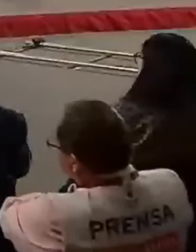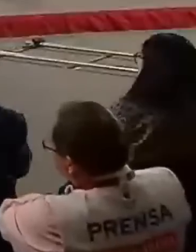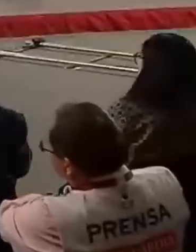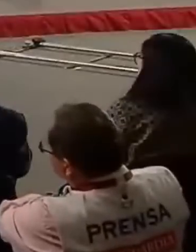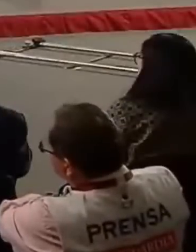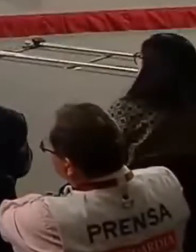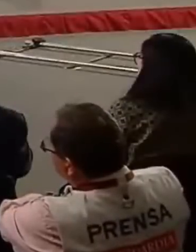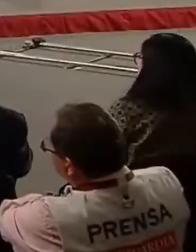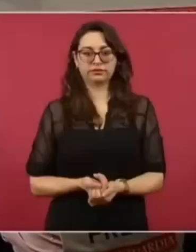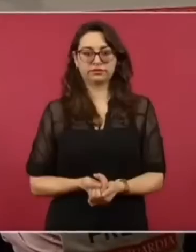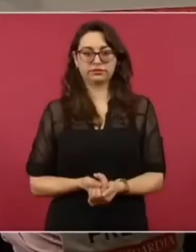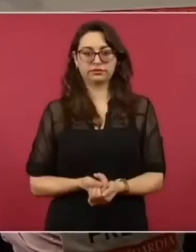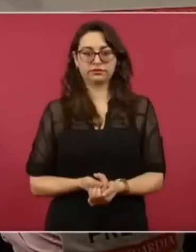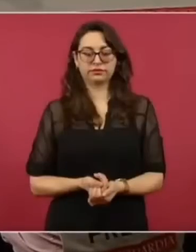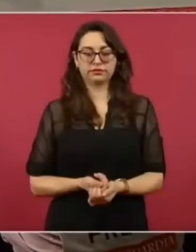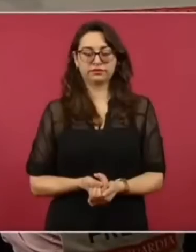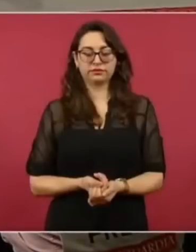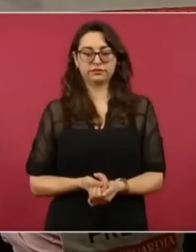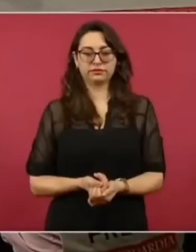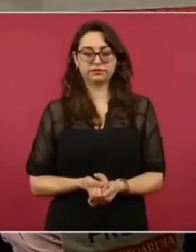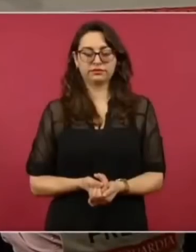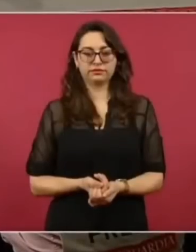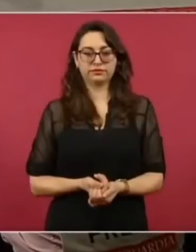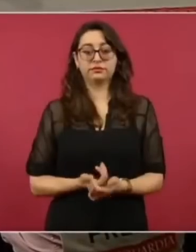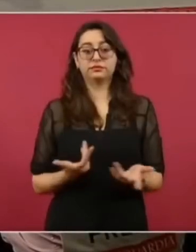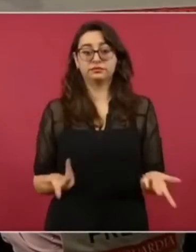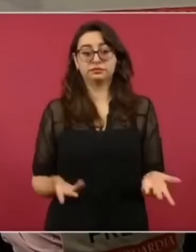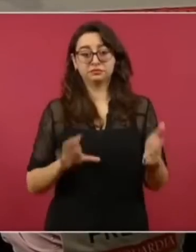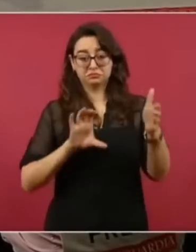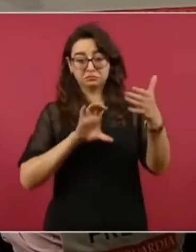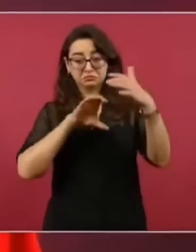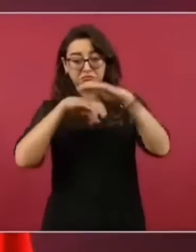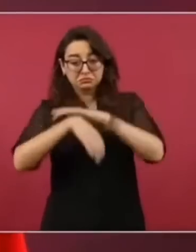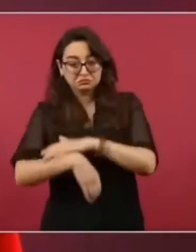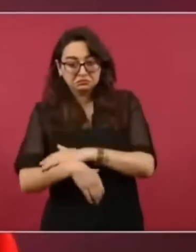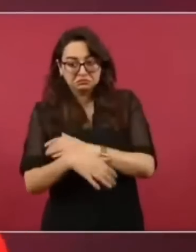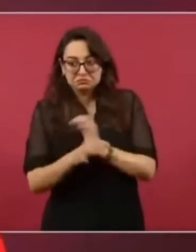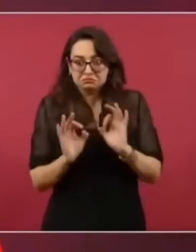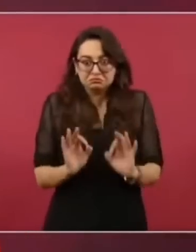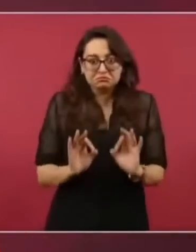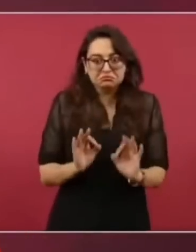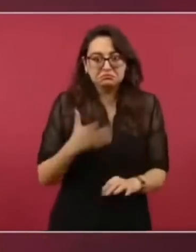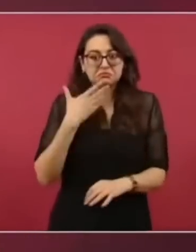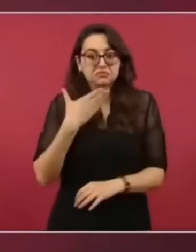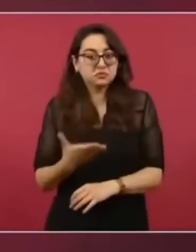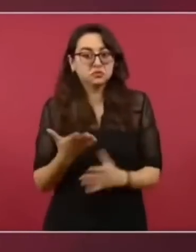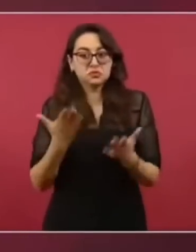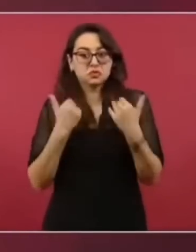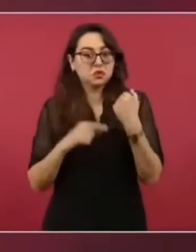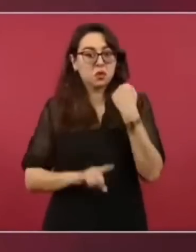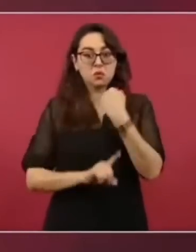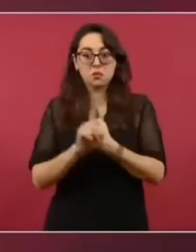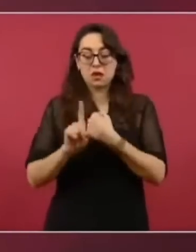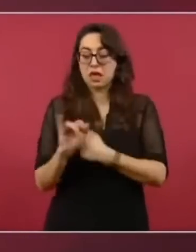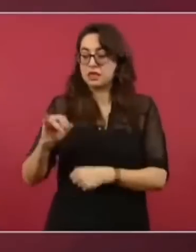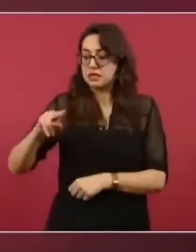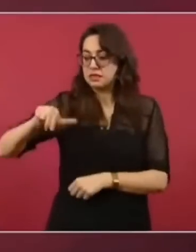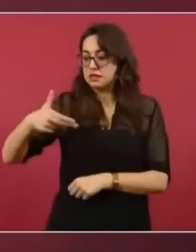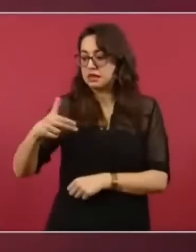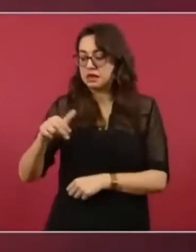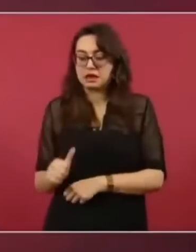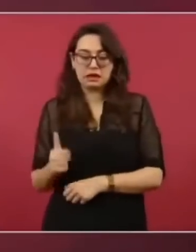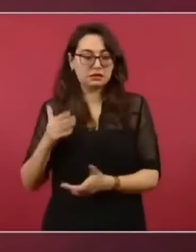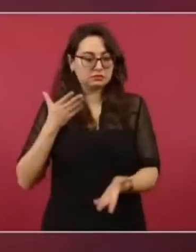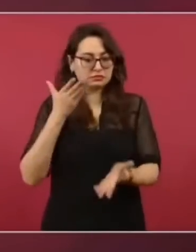rutas, las cuevas y las grutas semi-inundadas. Se ha hecho un salvamento arqueológico sin